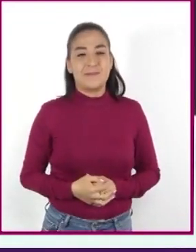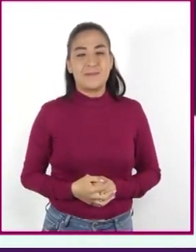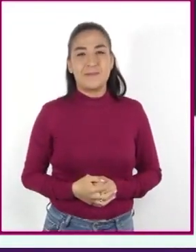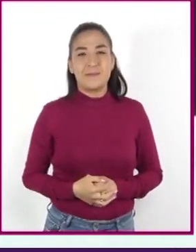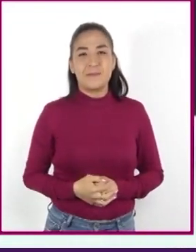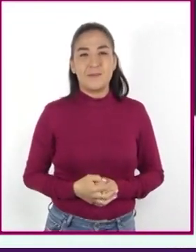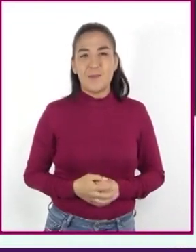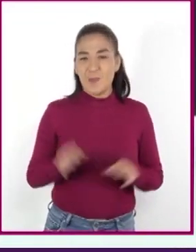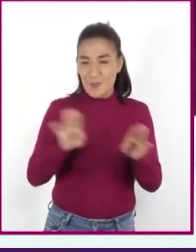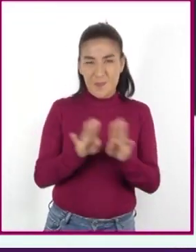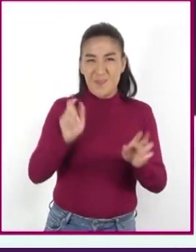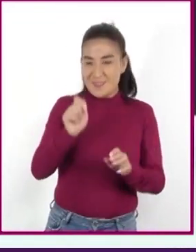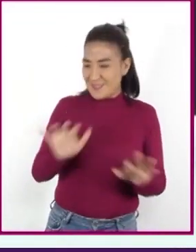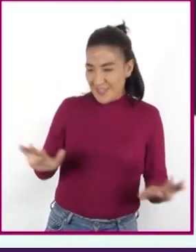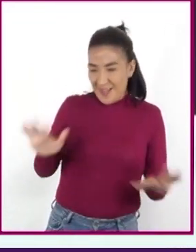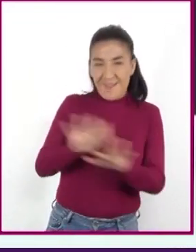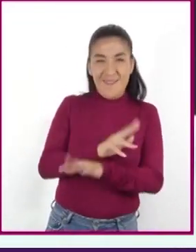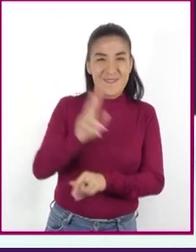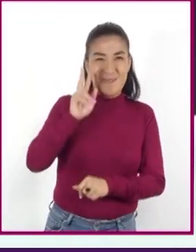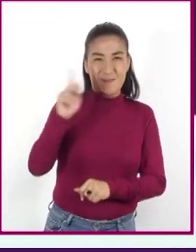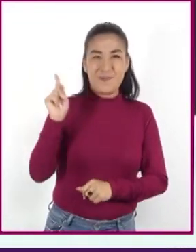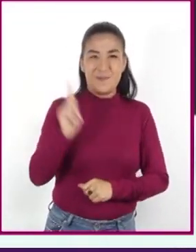Observen la reacción.